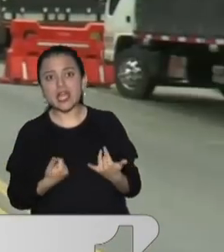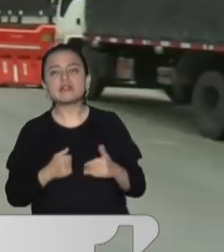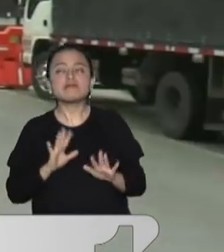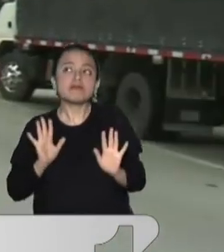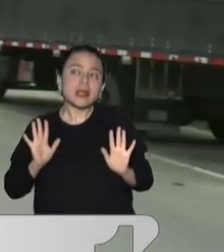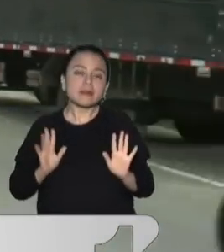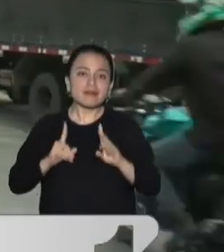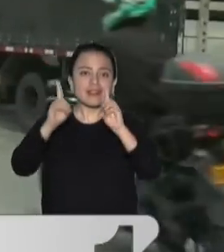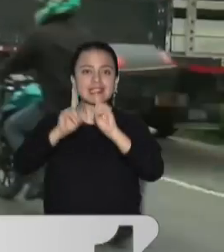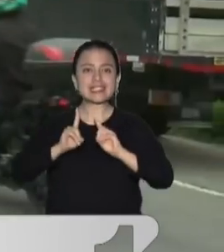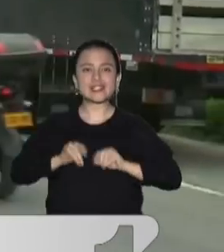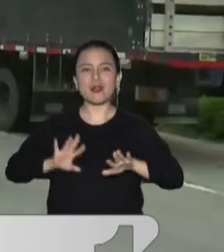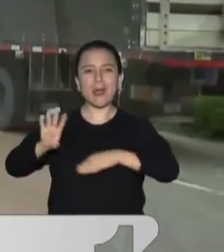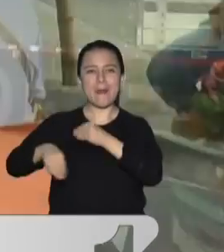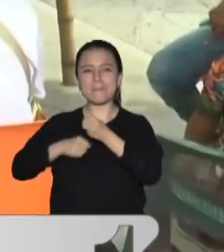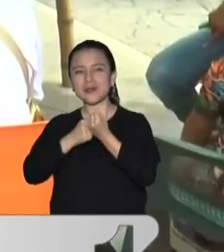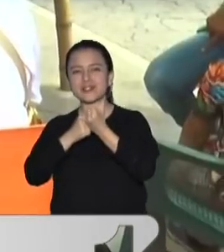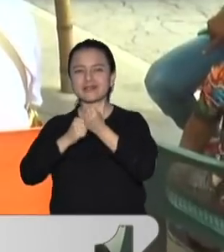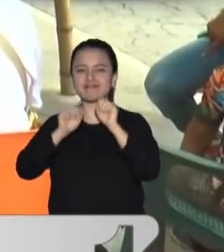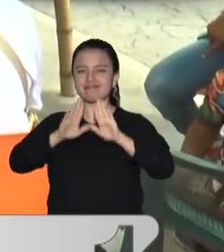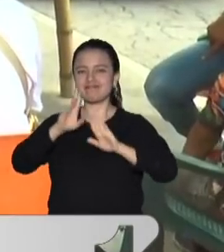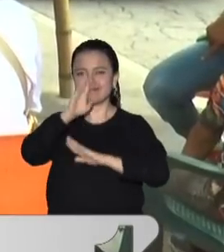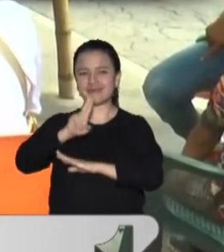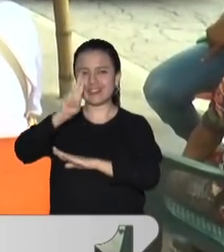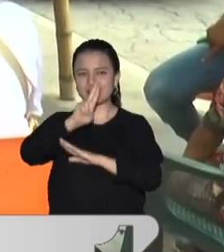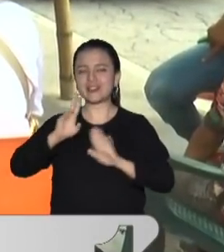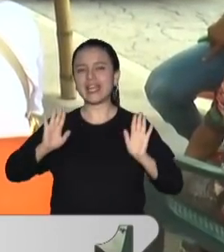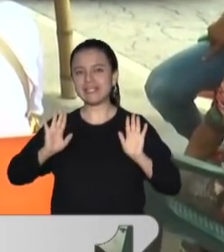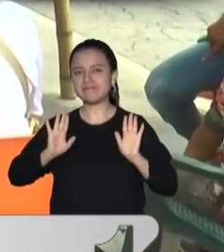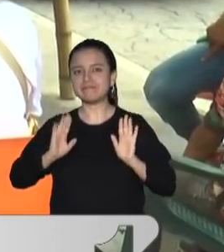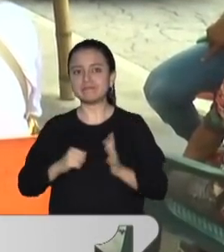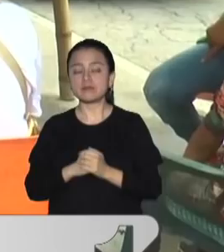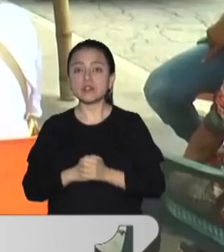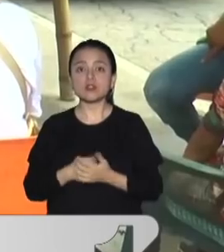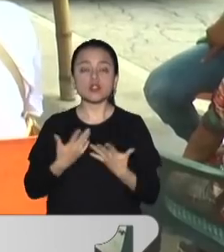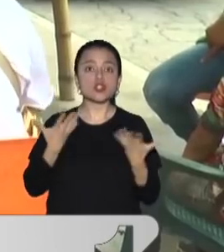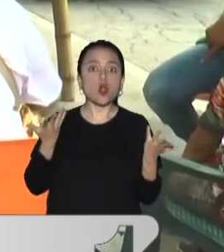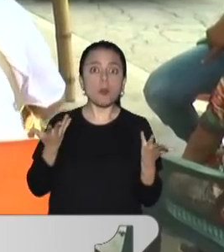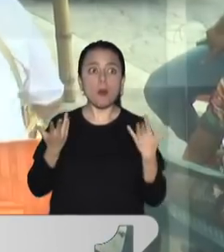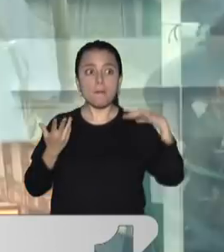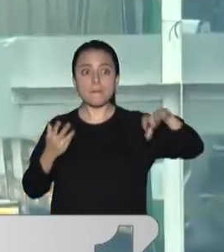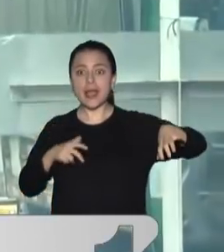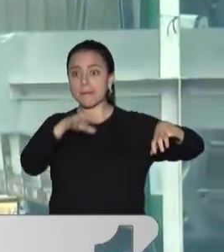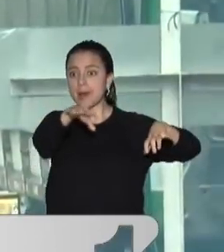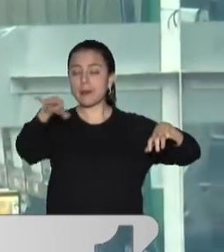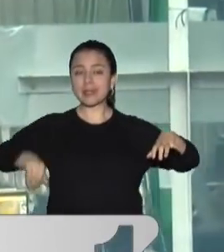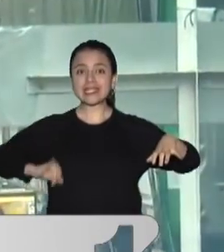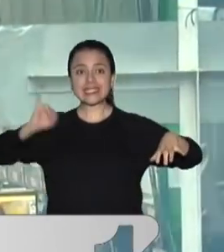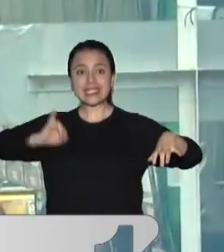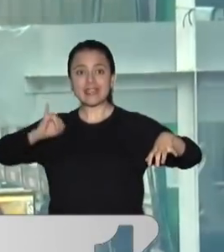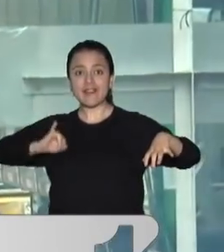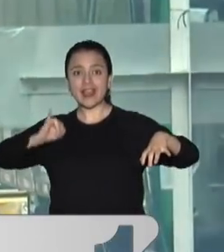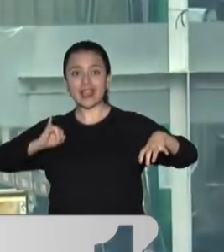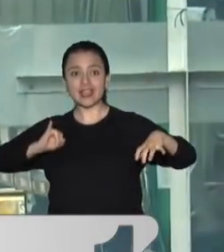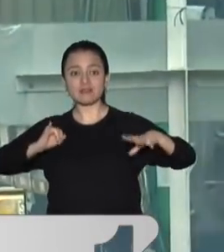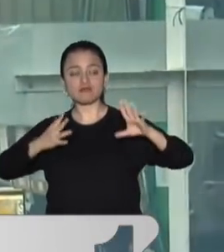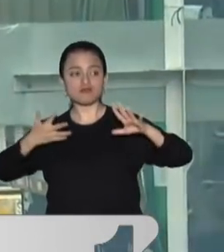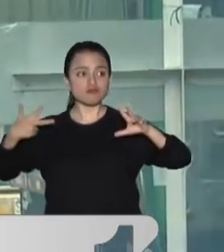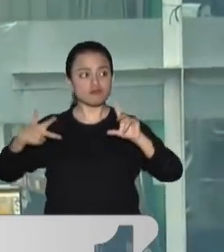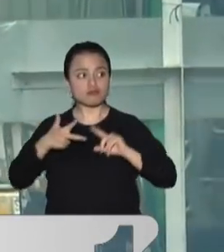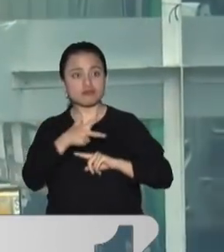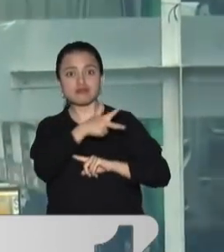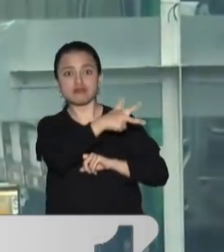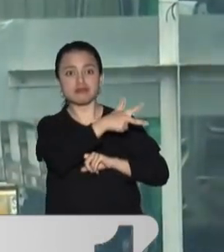de las movilizaciones y las protestas. Incomunicación entonces en 3 puntos, podría decirse, entre Ibagué y el occidente, digamos